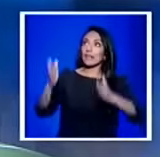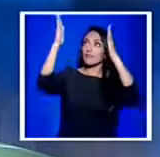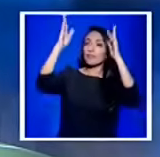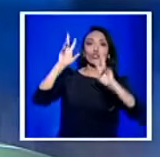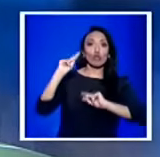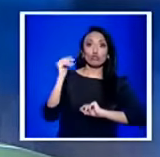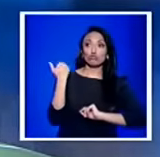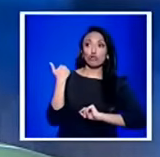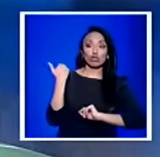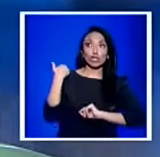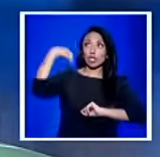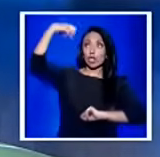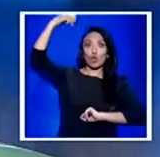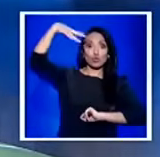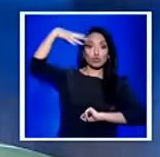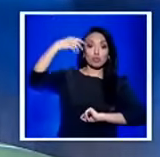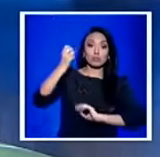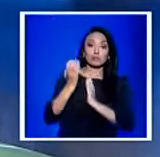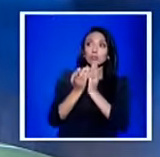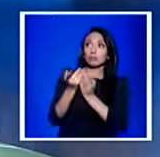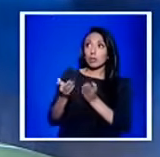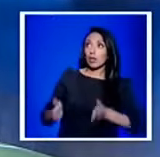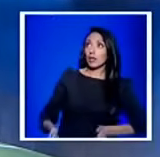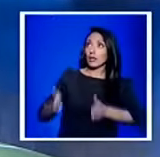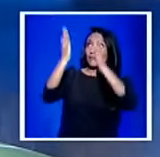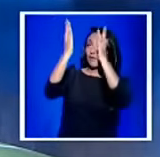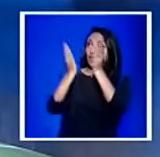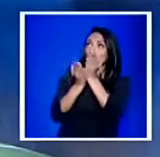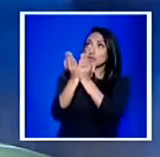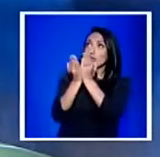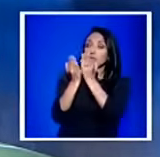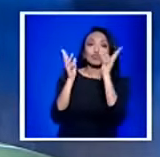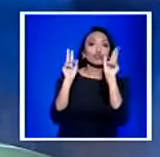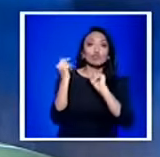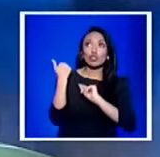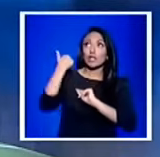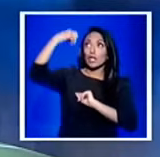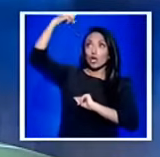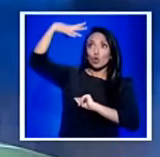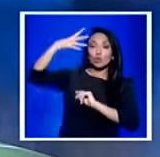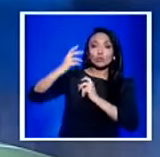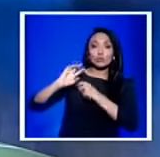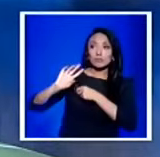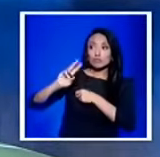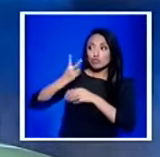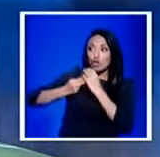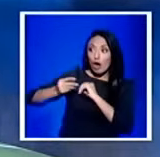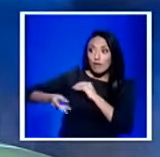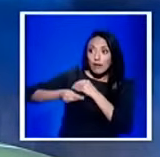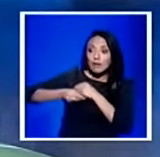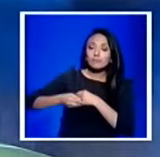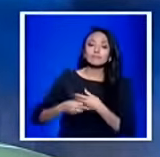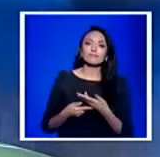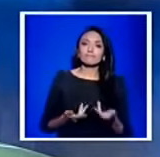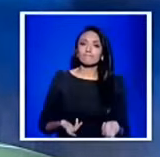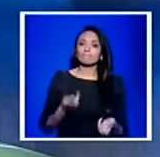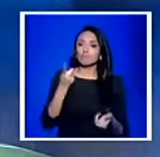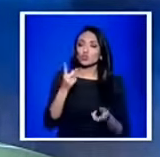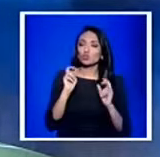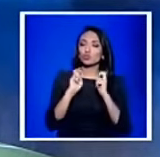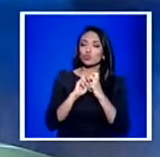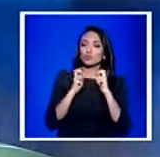tienen, edificios que prestan servicios que no tienen generador eléctrico. Entonces, realmente esto va a cautizar un